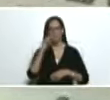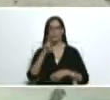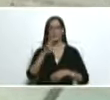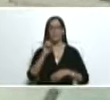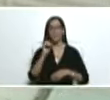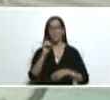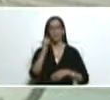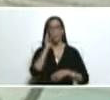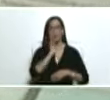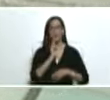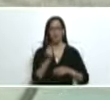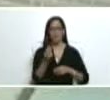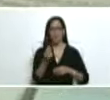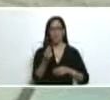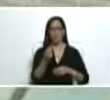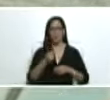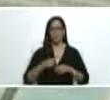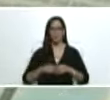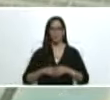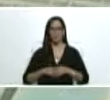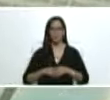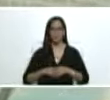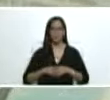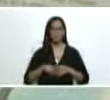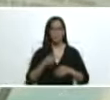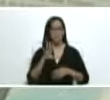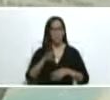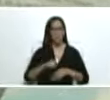bolívares cuesta. Asequible, ¿verdad?